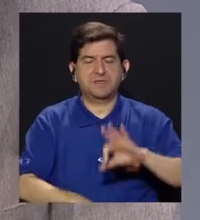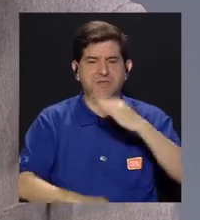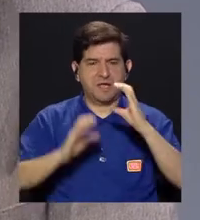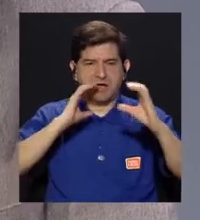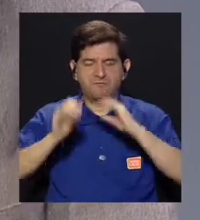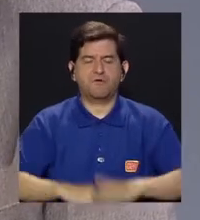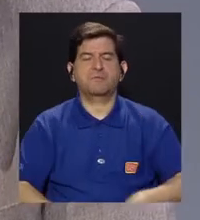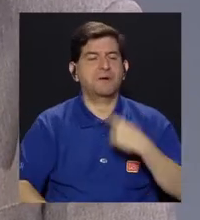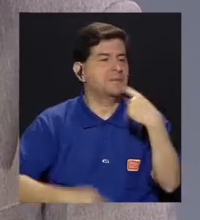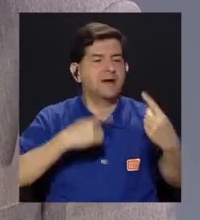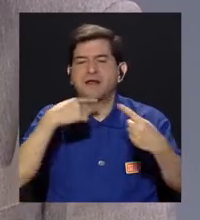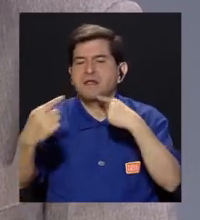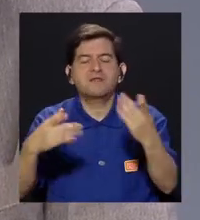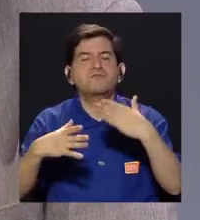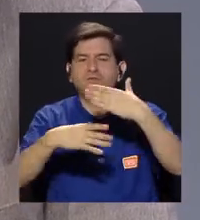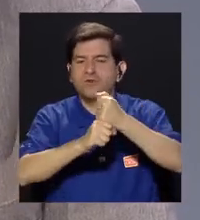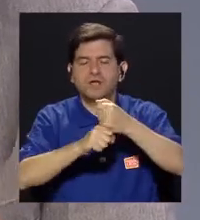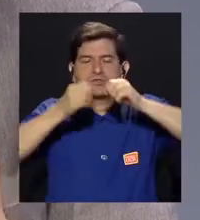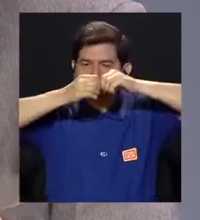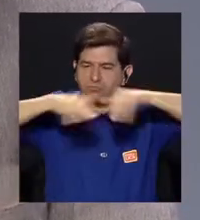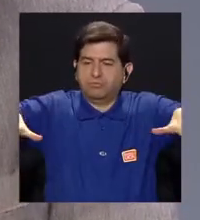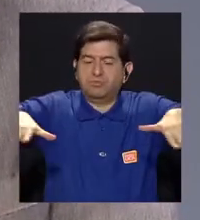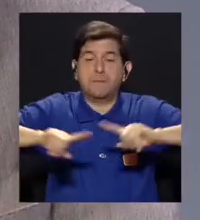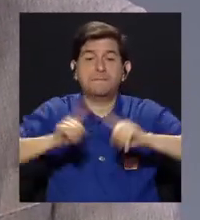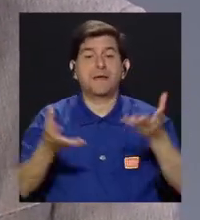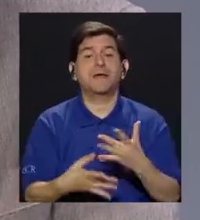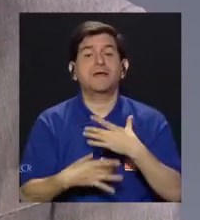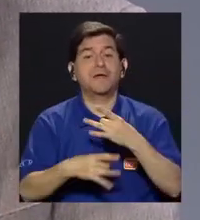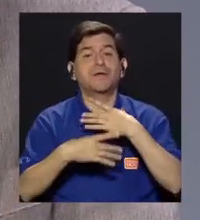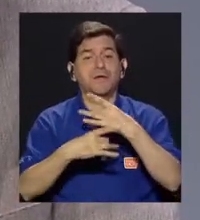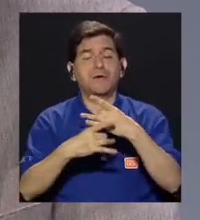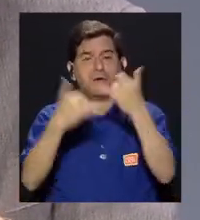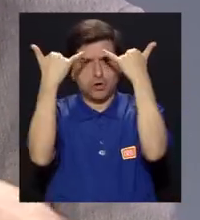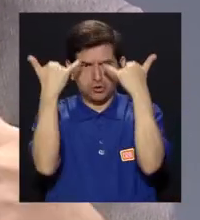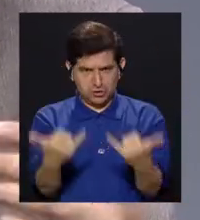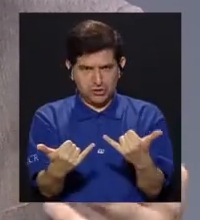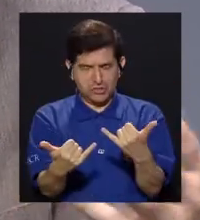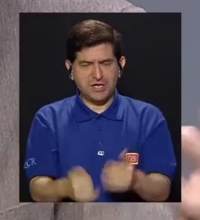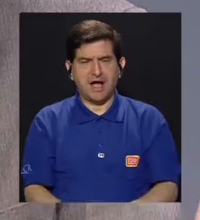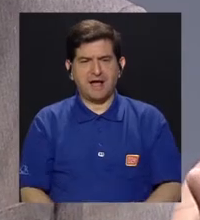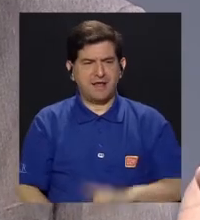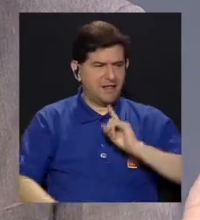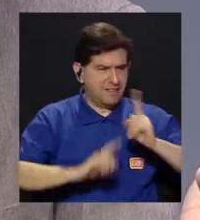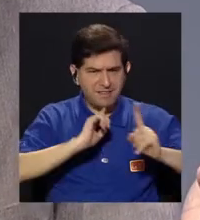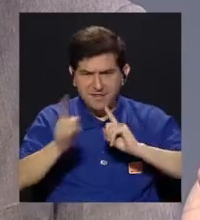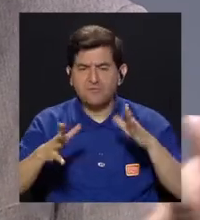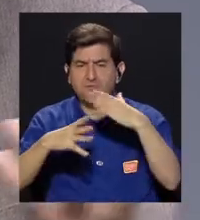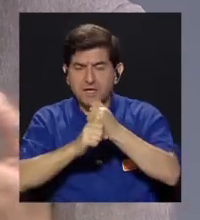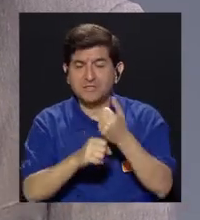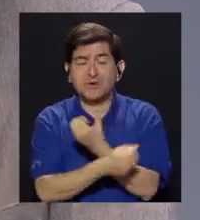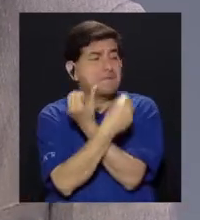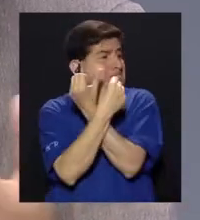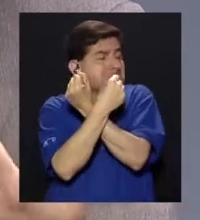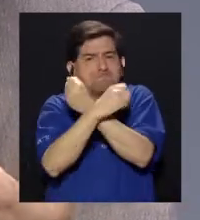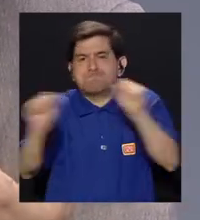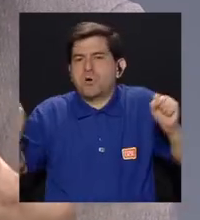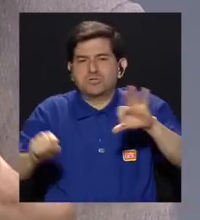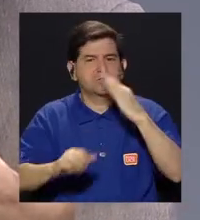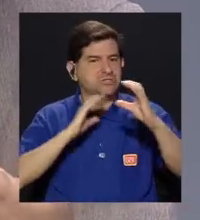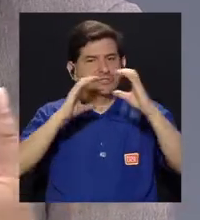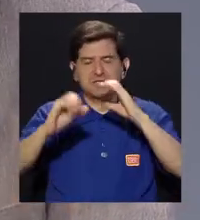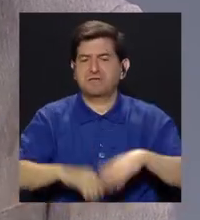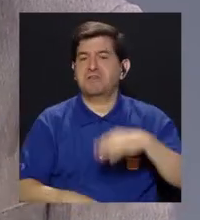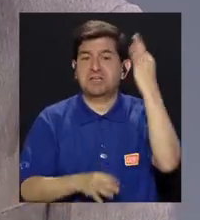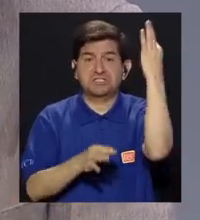utilizarlo o difundirlo lo que es interesante es que si ya se está difundiendo es imposible para los